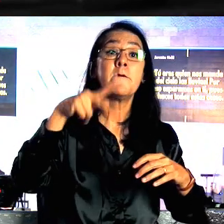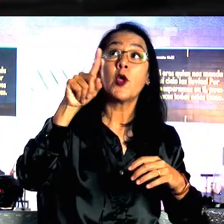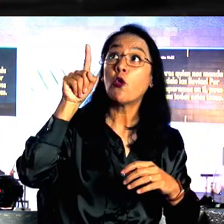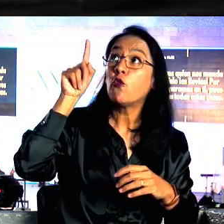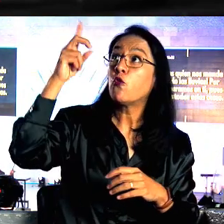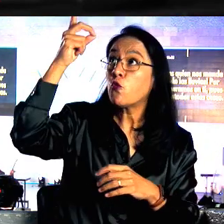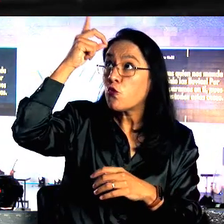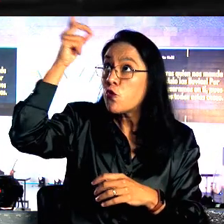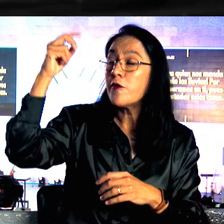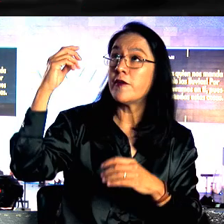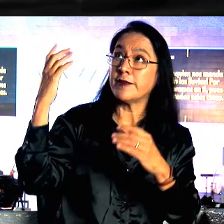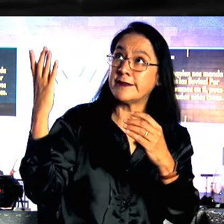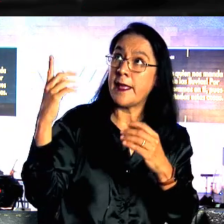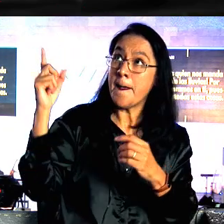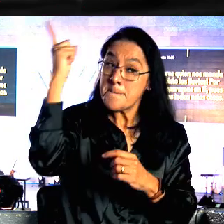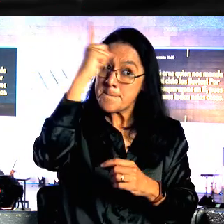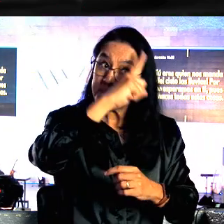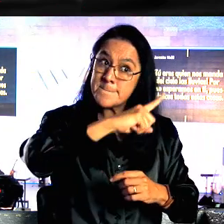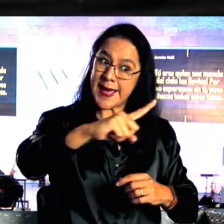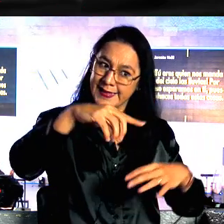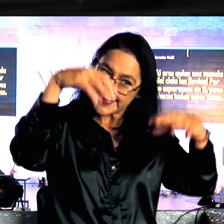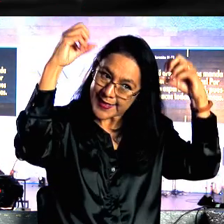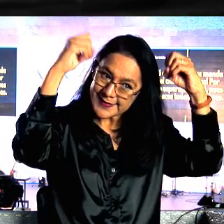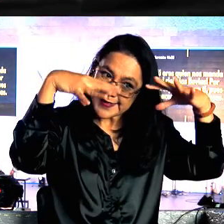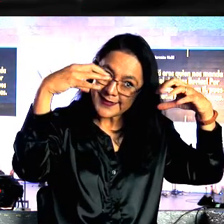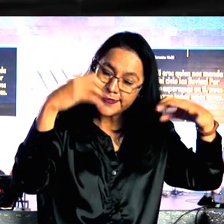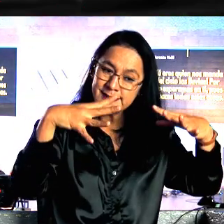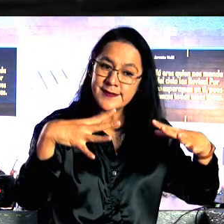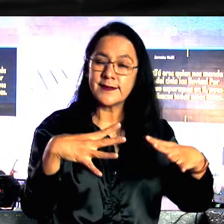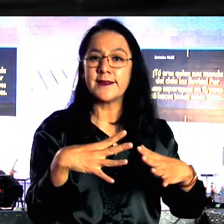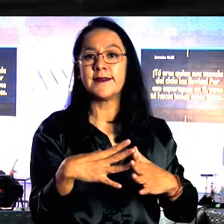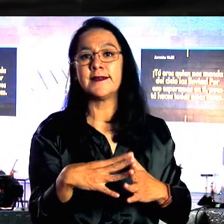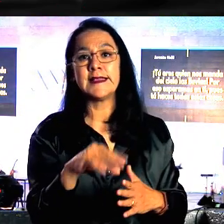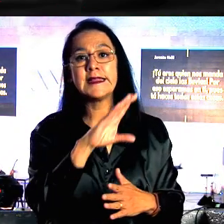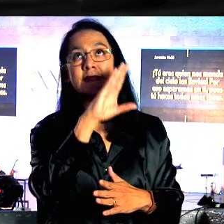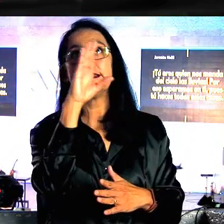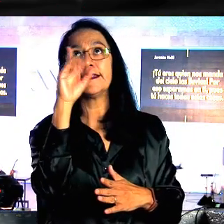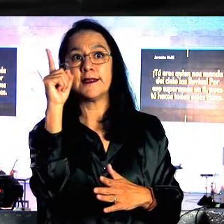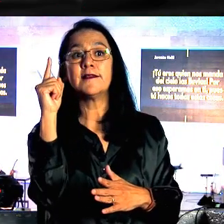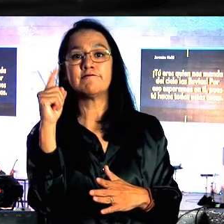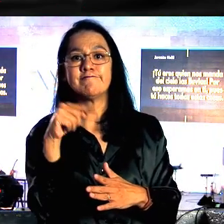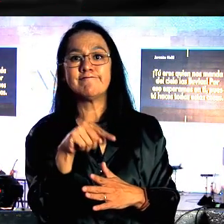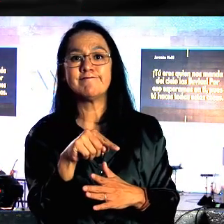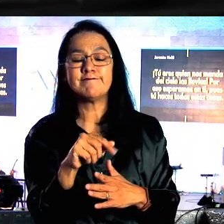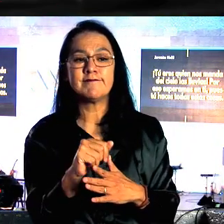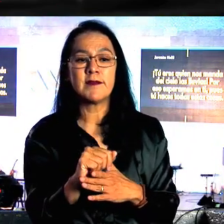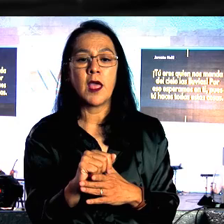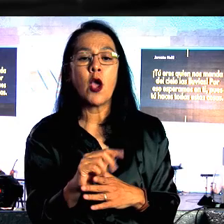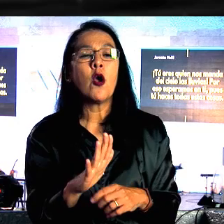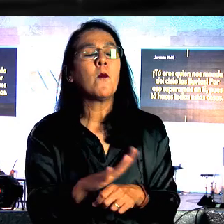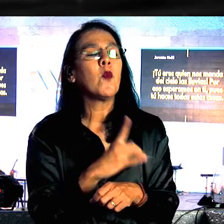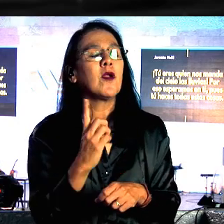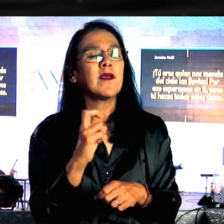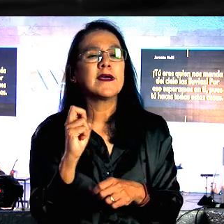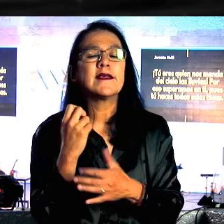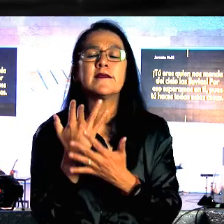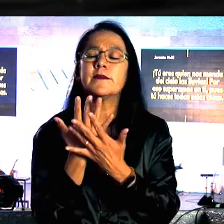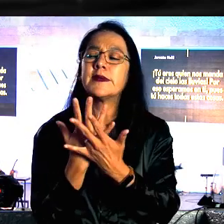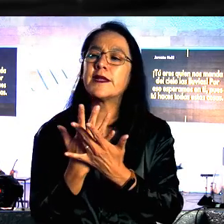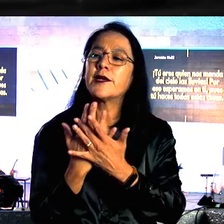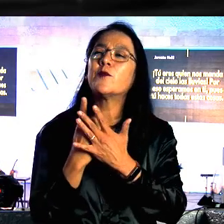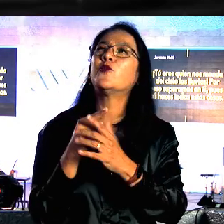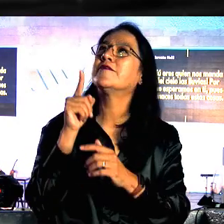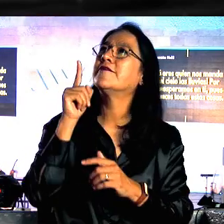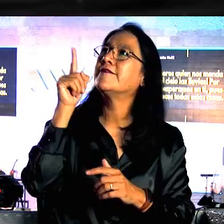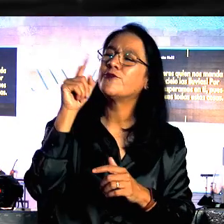nos manda del cielo nos manda del cielo ¿qué? las lluvias por eso esperamos en ti pues tú